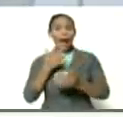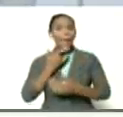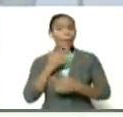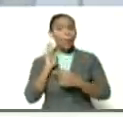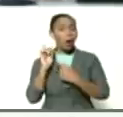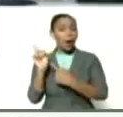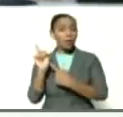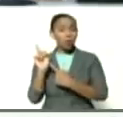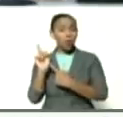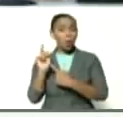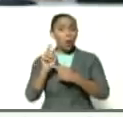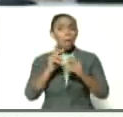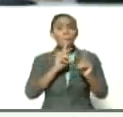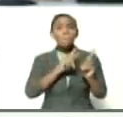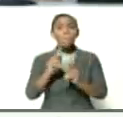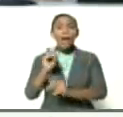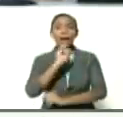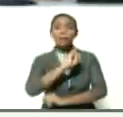ello,